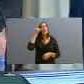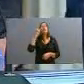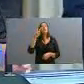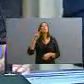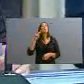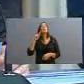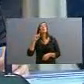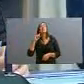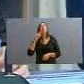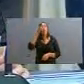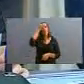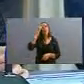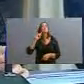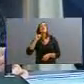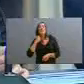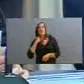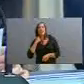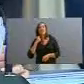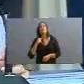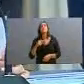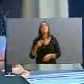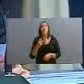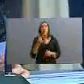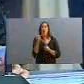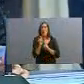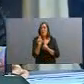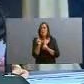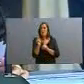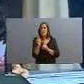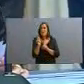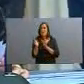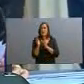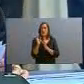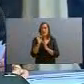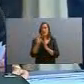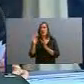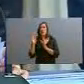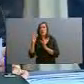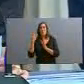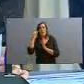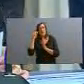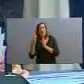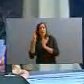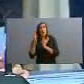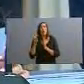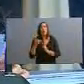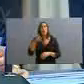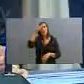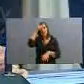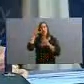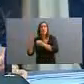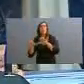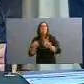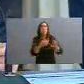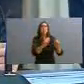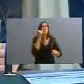febrero del 2013. En estos dos meses la Policía Federal detuvo, con riesgo de su vida, obviamente, a